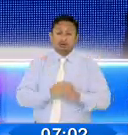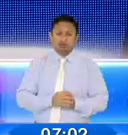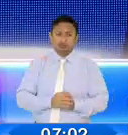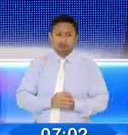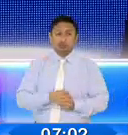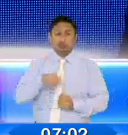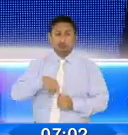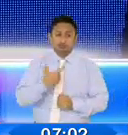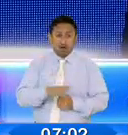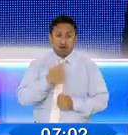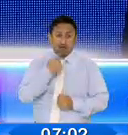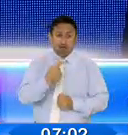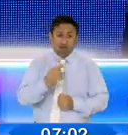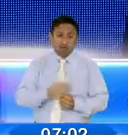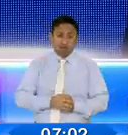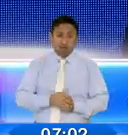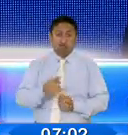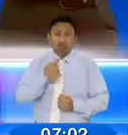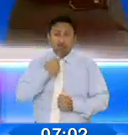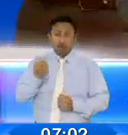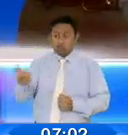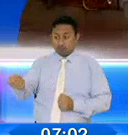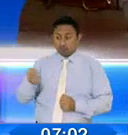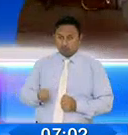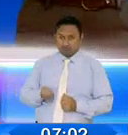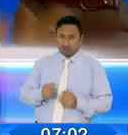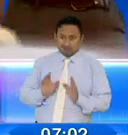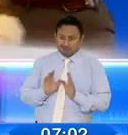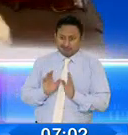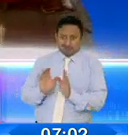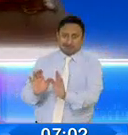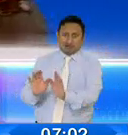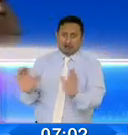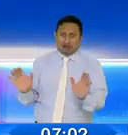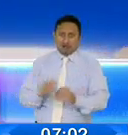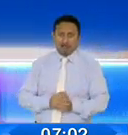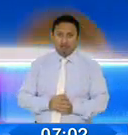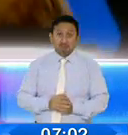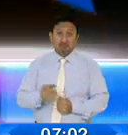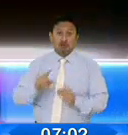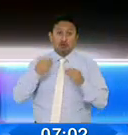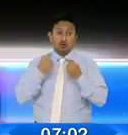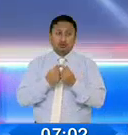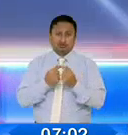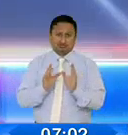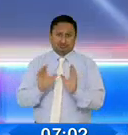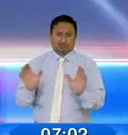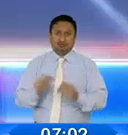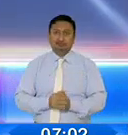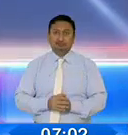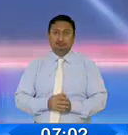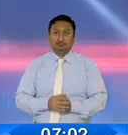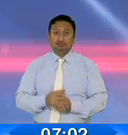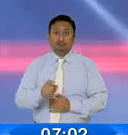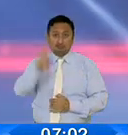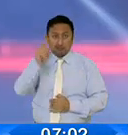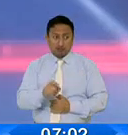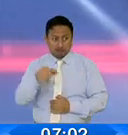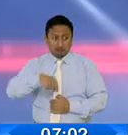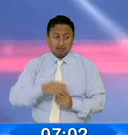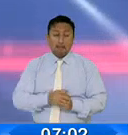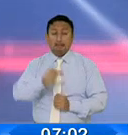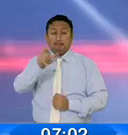pronunció. Este niega haber recibido financiamiento para su campaña de algún grupo irregular. Exigimos que quienes han